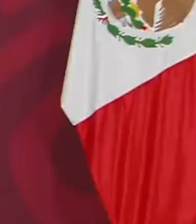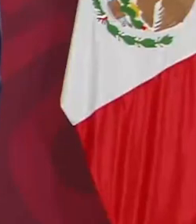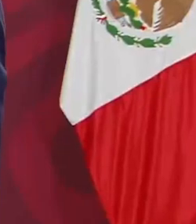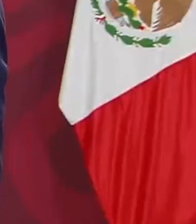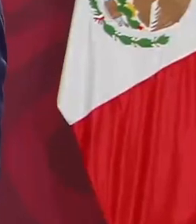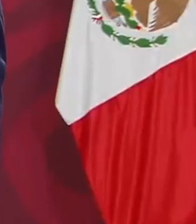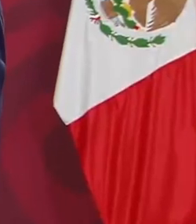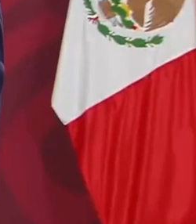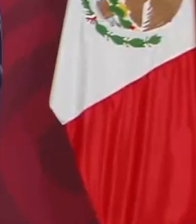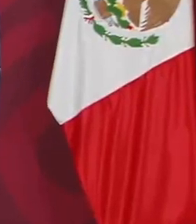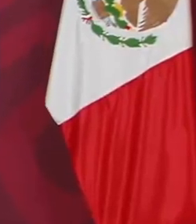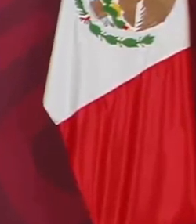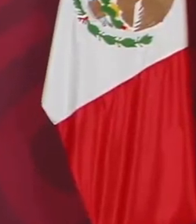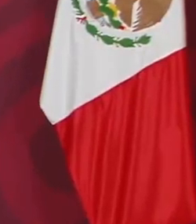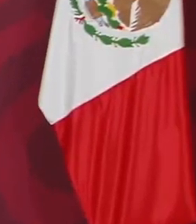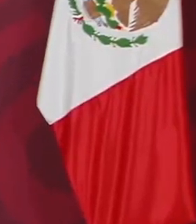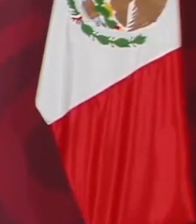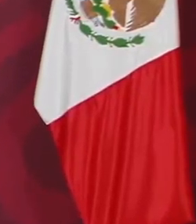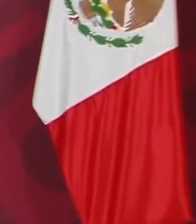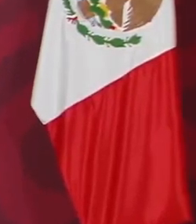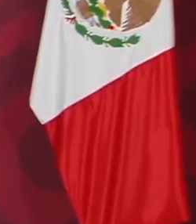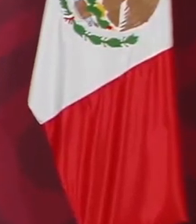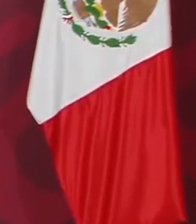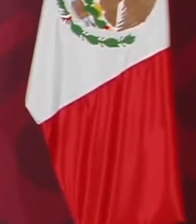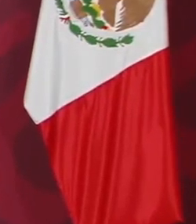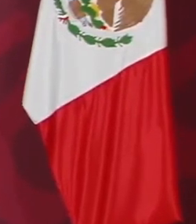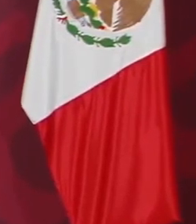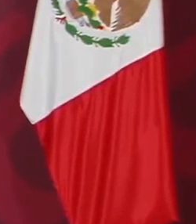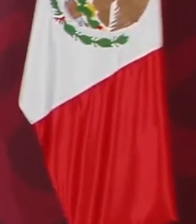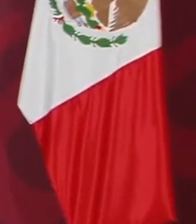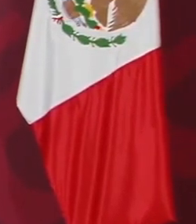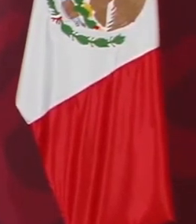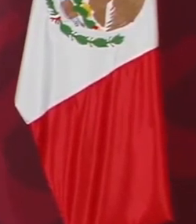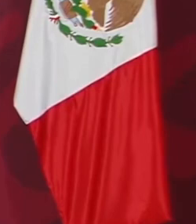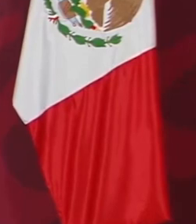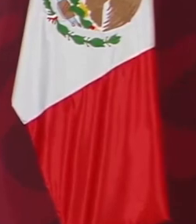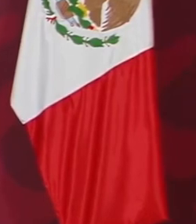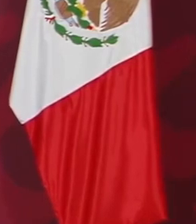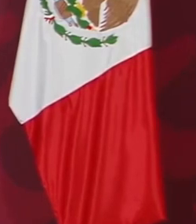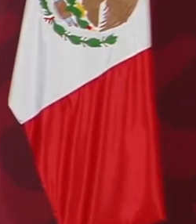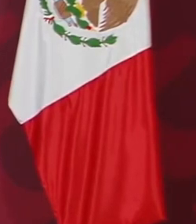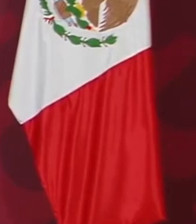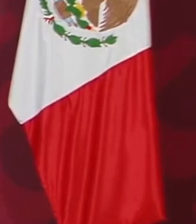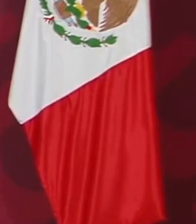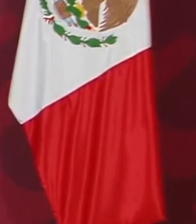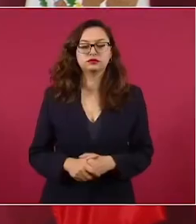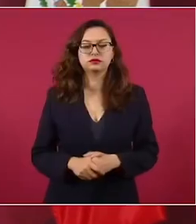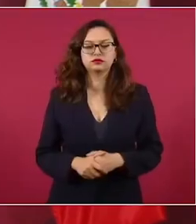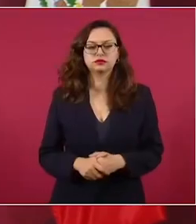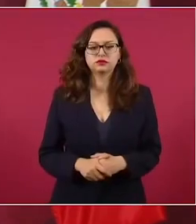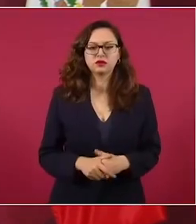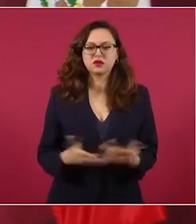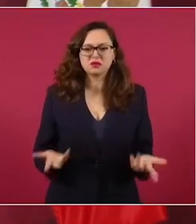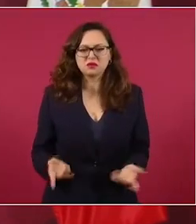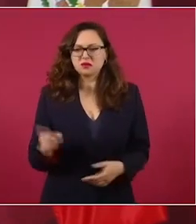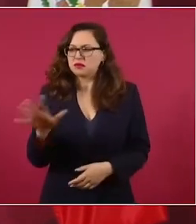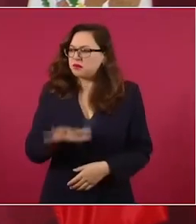Entonces, la democracia es para Woldenberg, es para Fox, es para Claudio X.